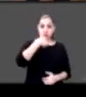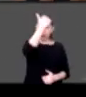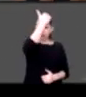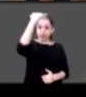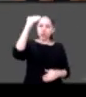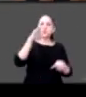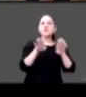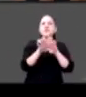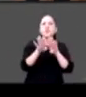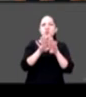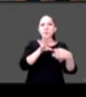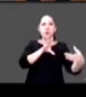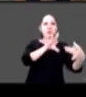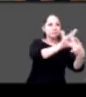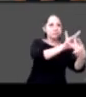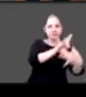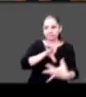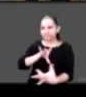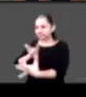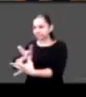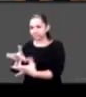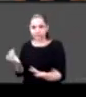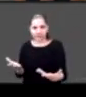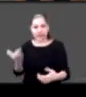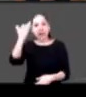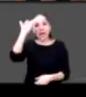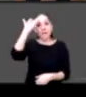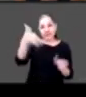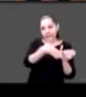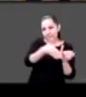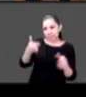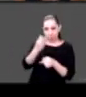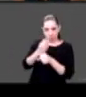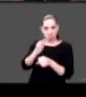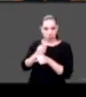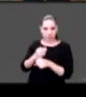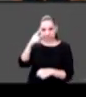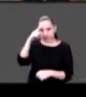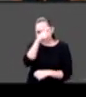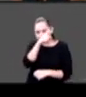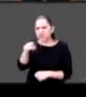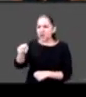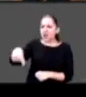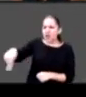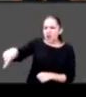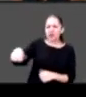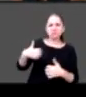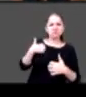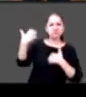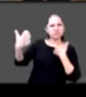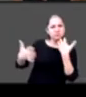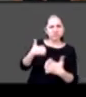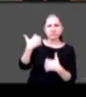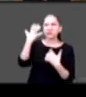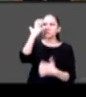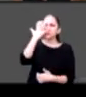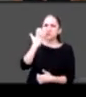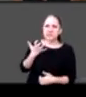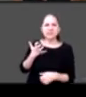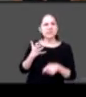momentos difíciles? ¿Cómo sería su enojo, su frustración, su tristeza? Y darle siempre